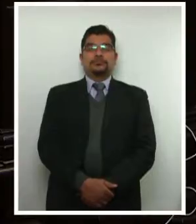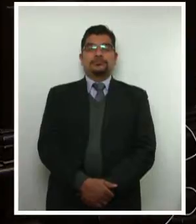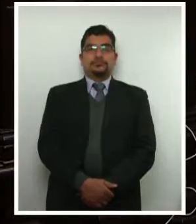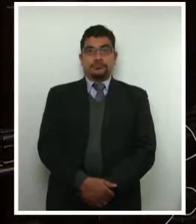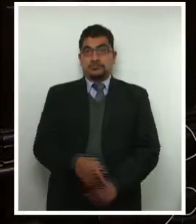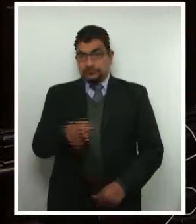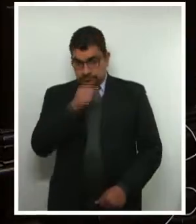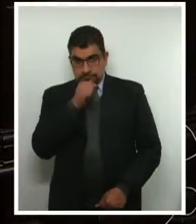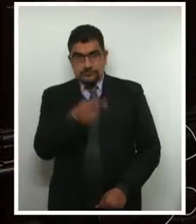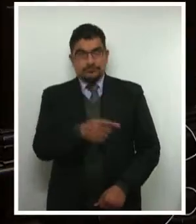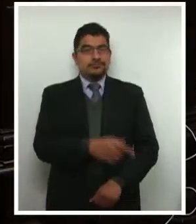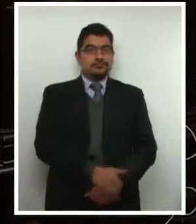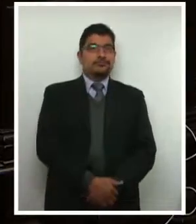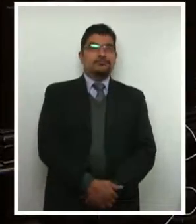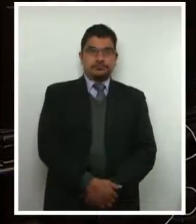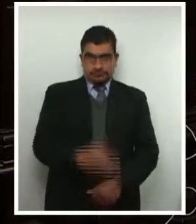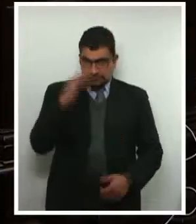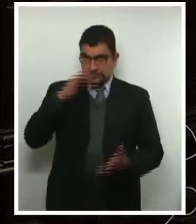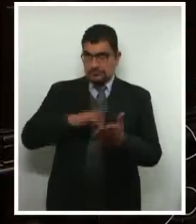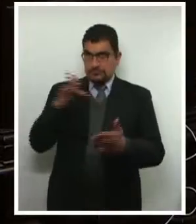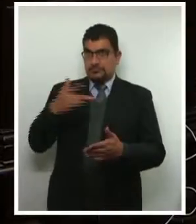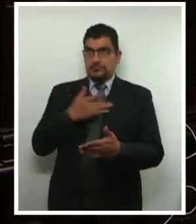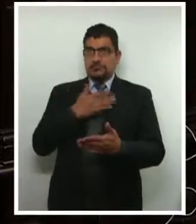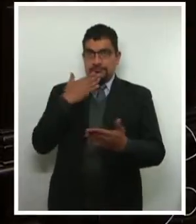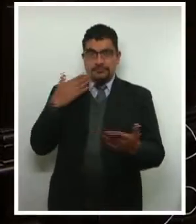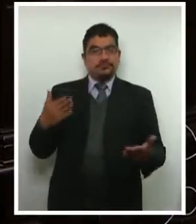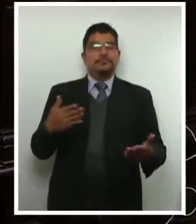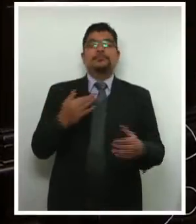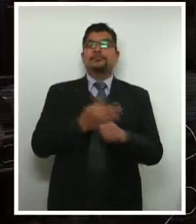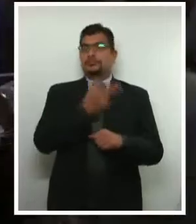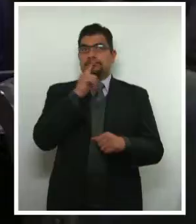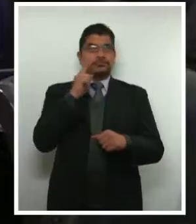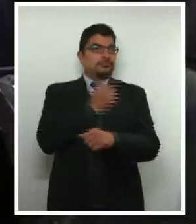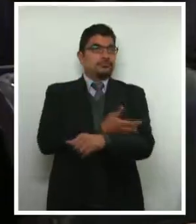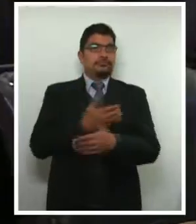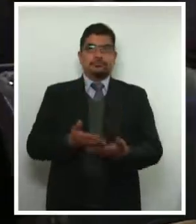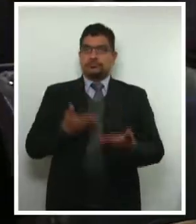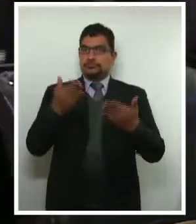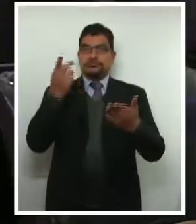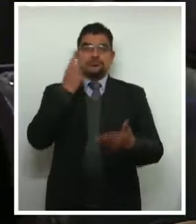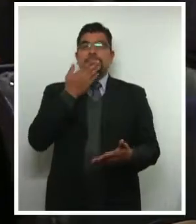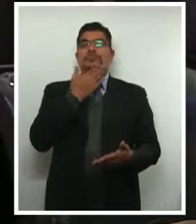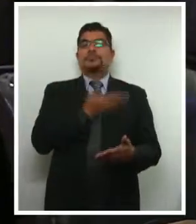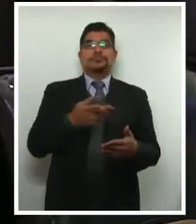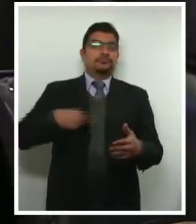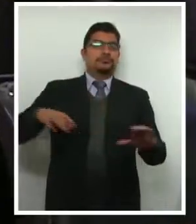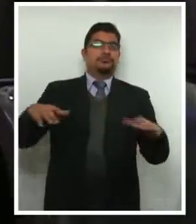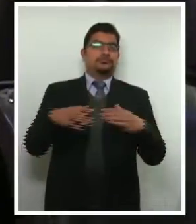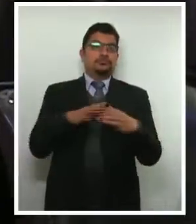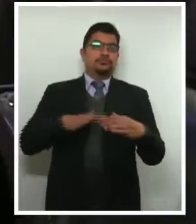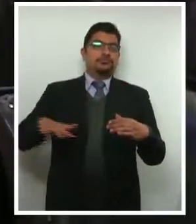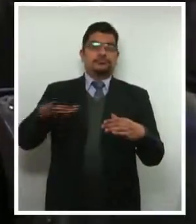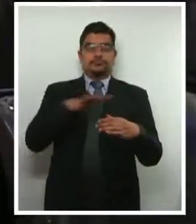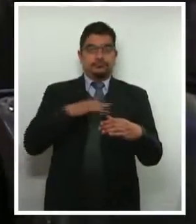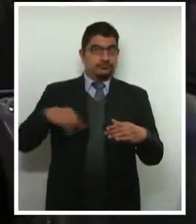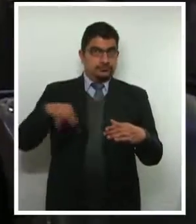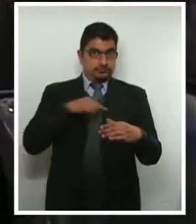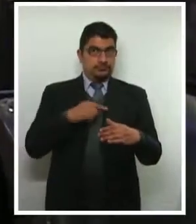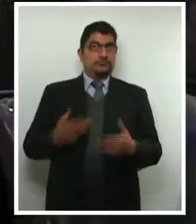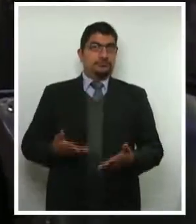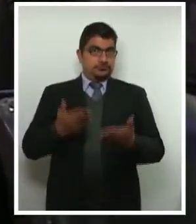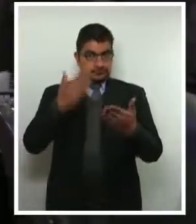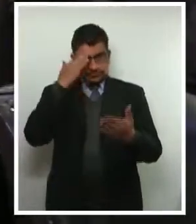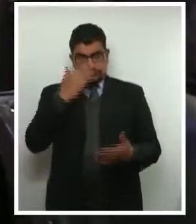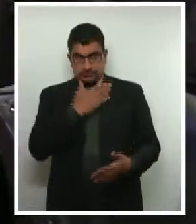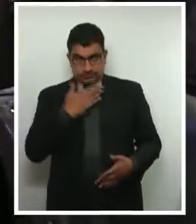Sonido en la cruz. Gracias, señor presidente. Compañeras y compañeros diputados, nuestro grupo parlamentario, señor presidente,